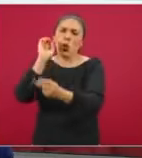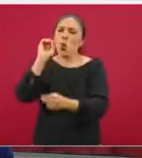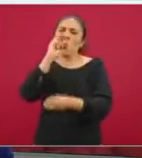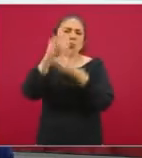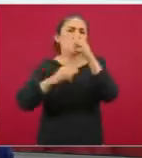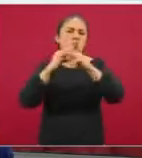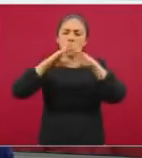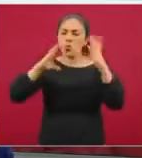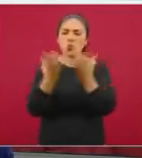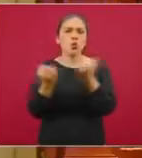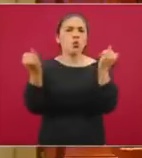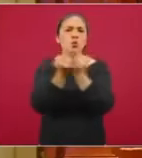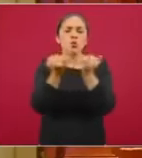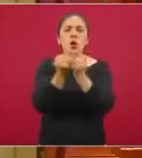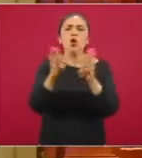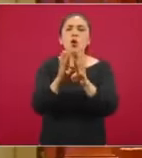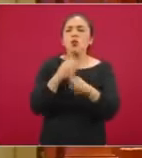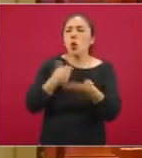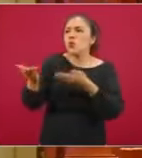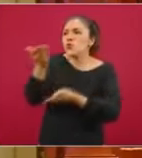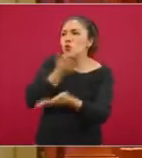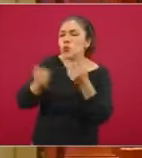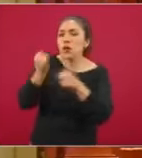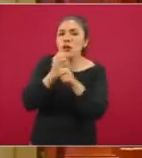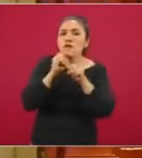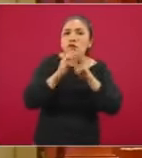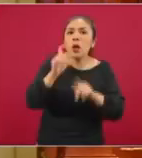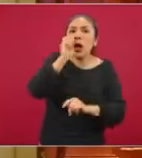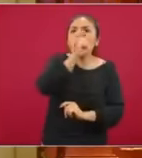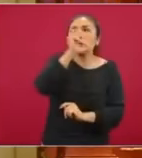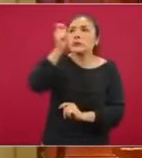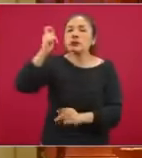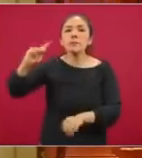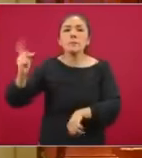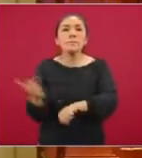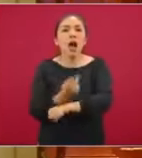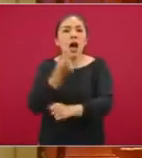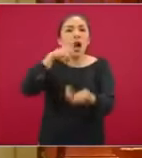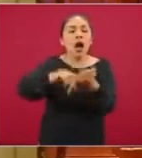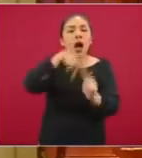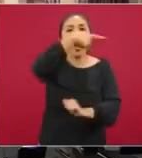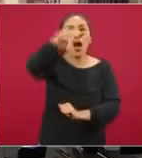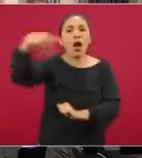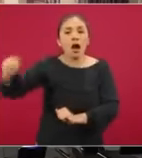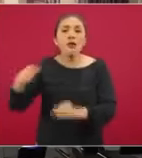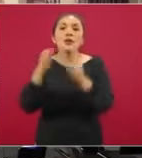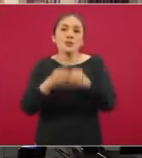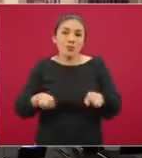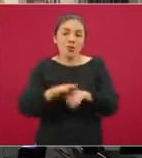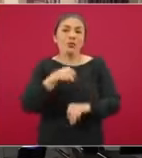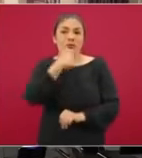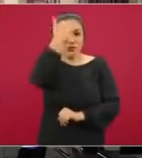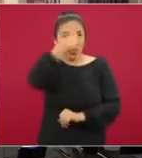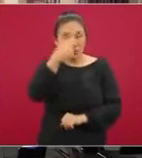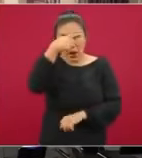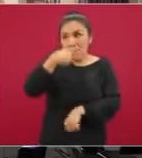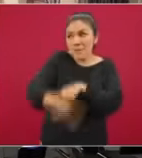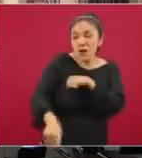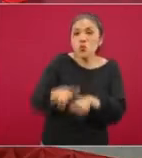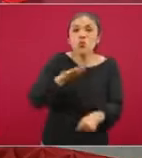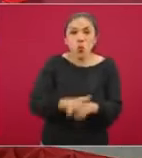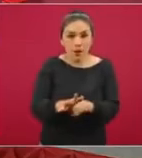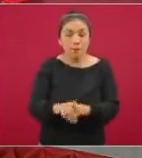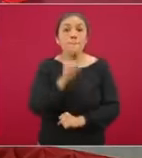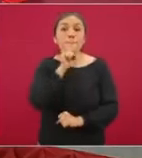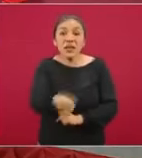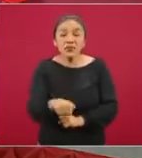el mundo, la información que puede estar ocurriendo al interior de cada uno de ellos y que además es importante en funciones de riesgo. Y